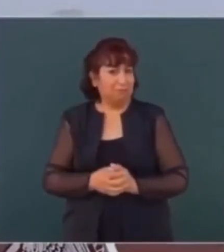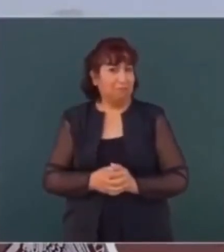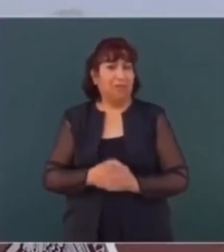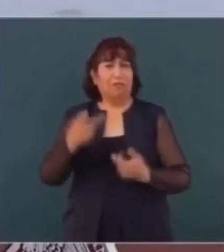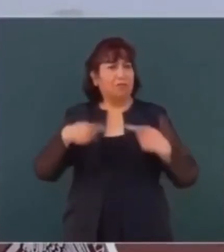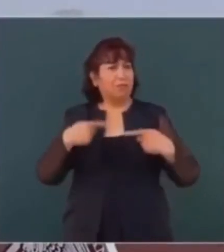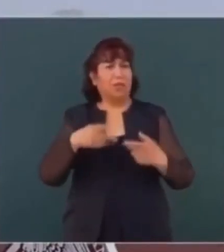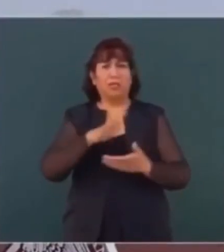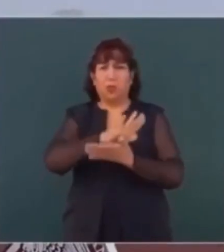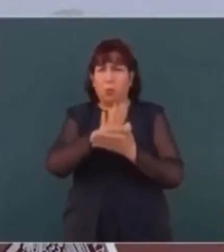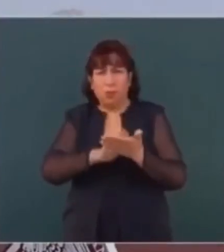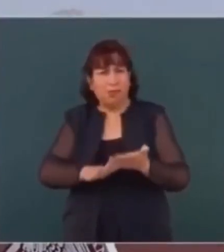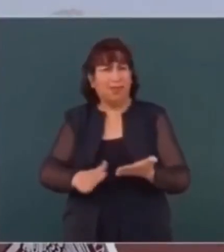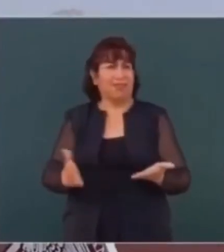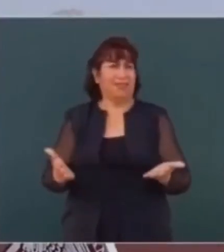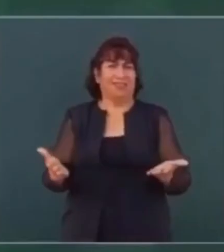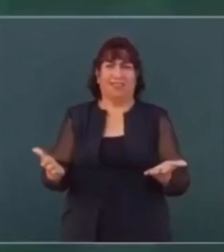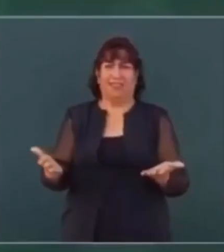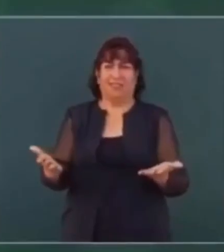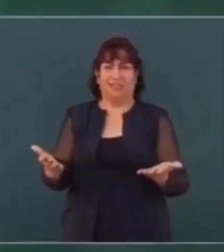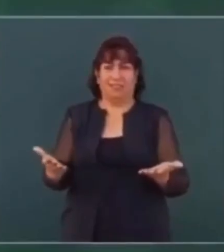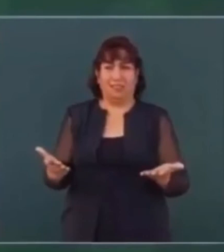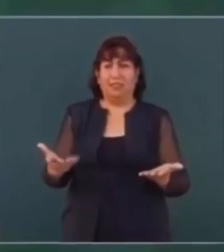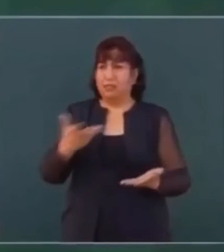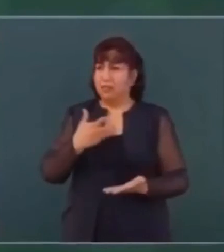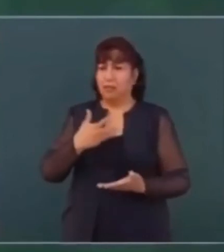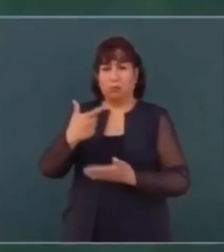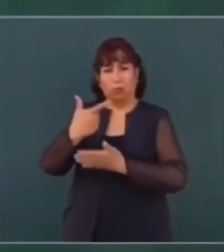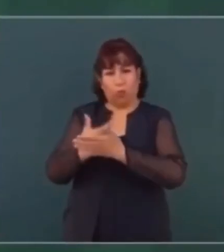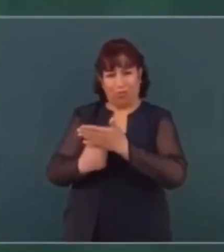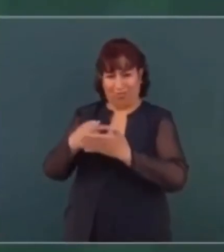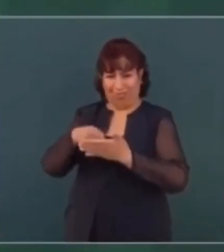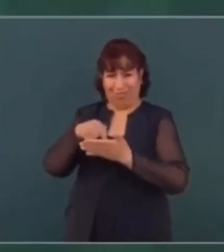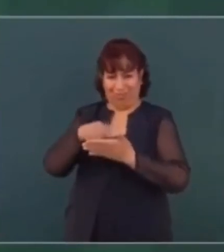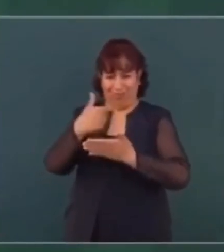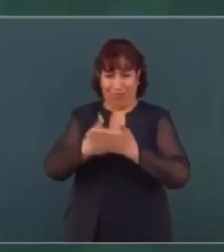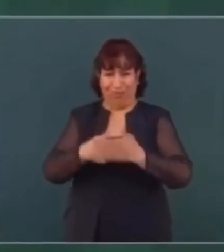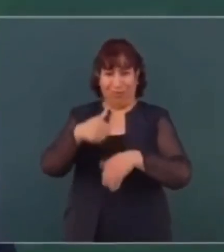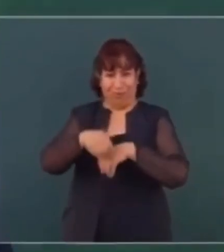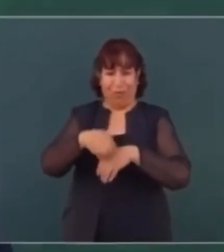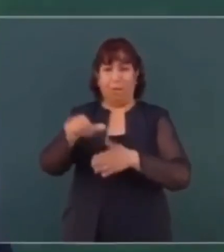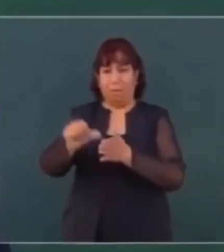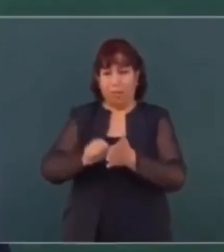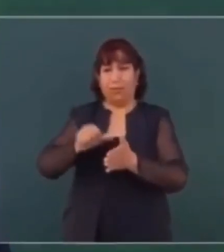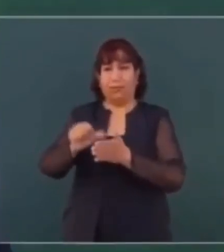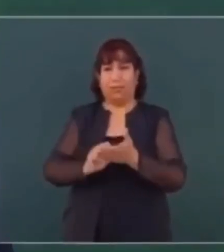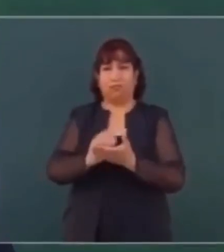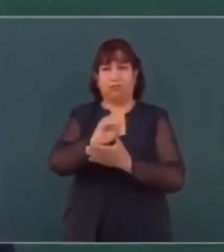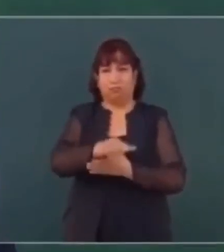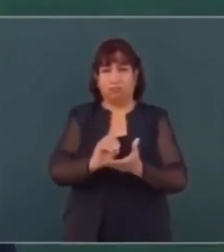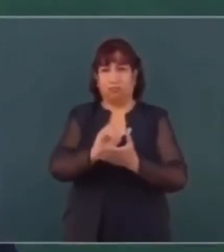incluso gente muy humilde. Cuando teníamos la cuenta, mes con mes